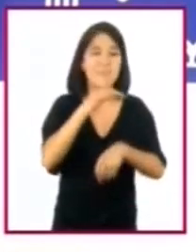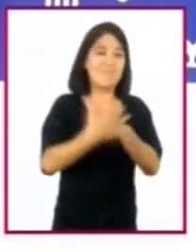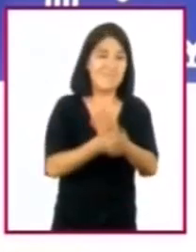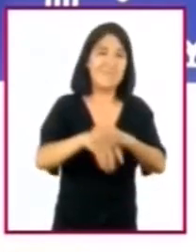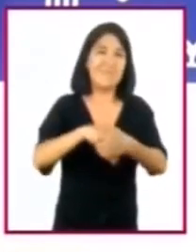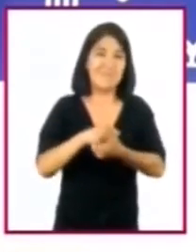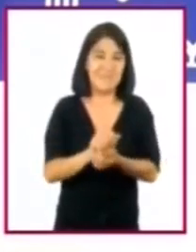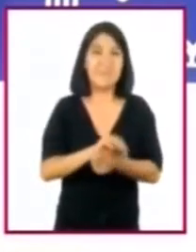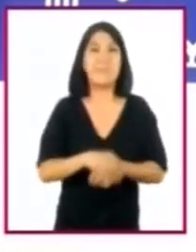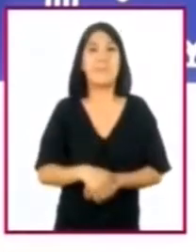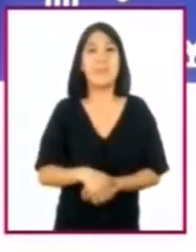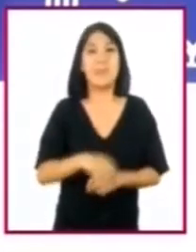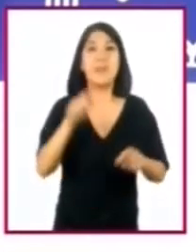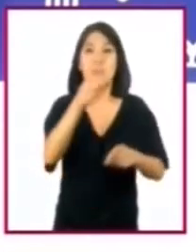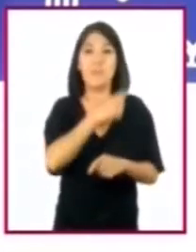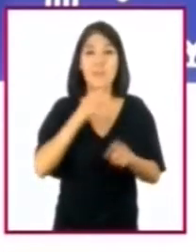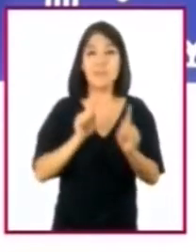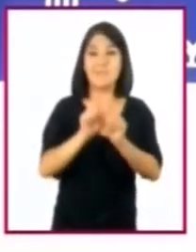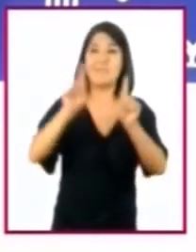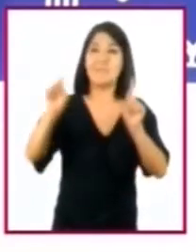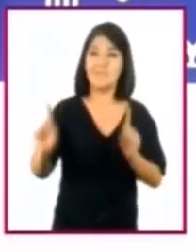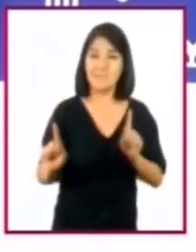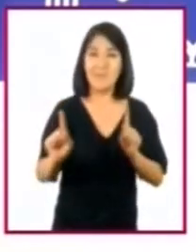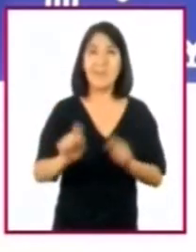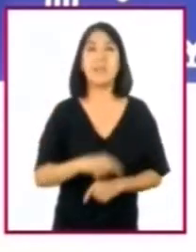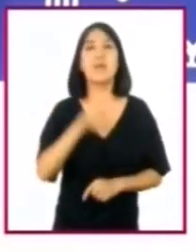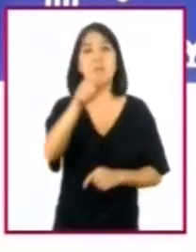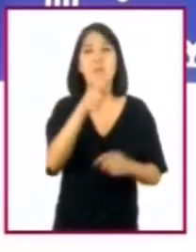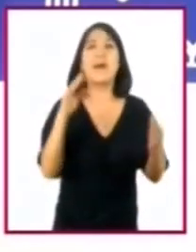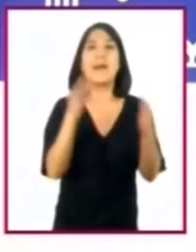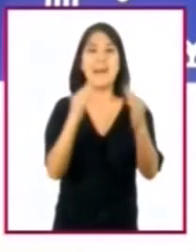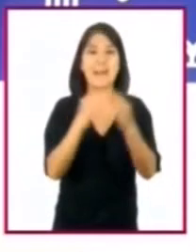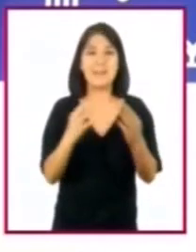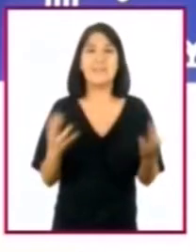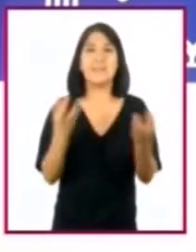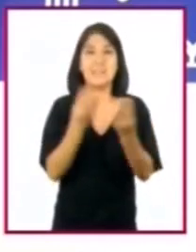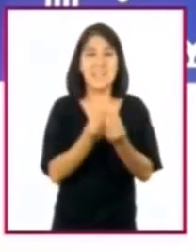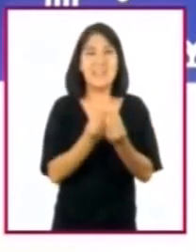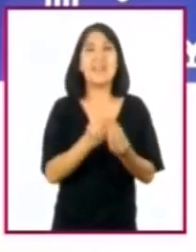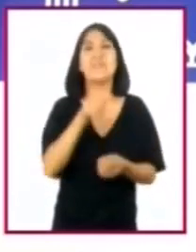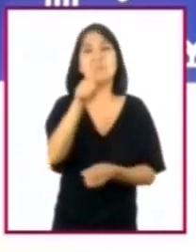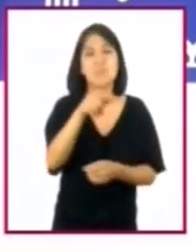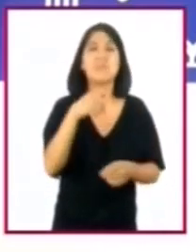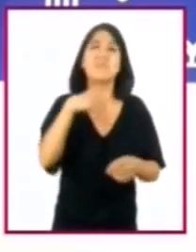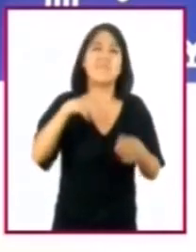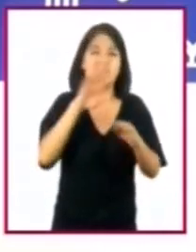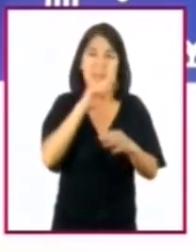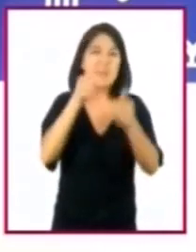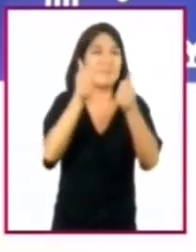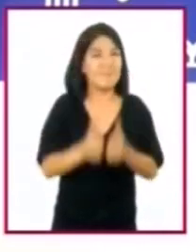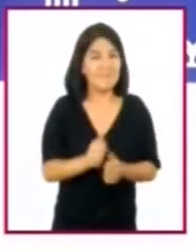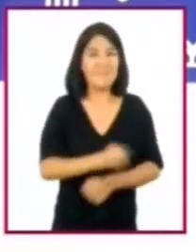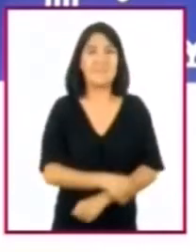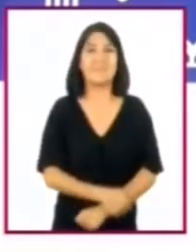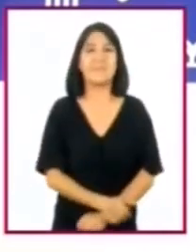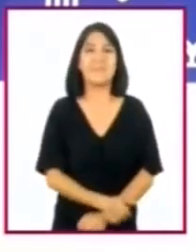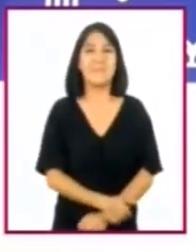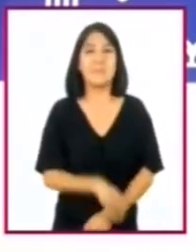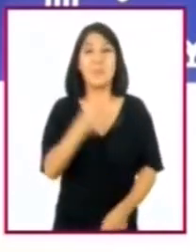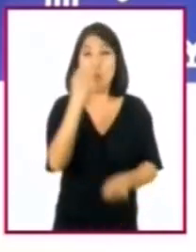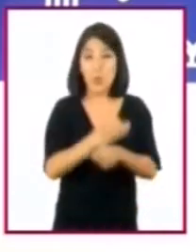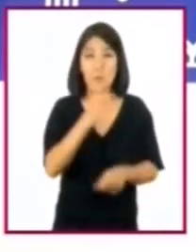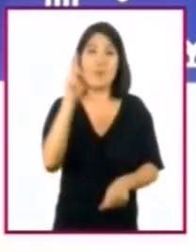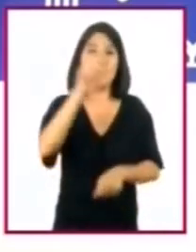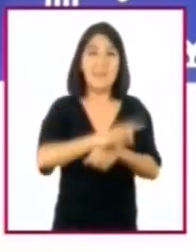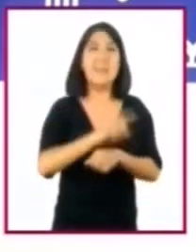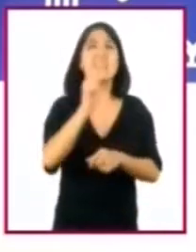segundos. Mantener la sana distancia y quedarse en casa en medida de lo posible. El día de hoy tenemos